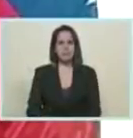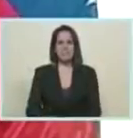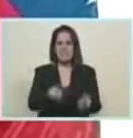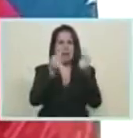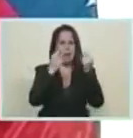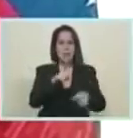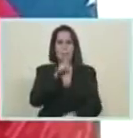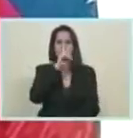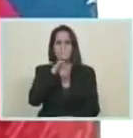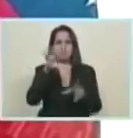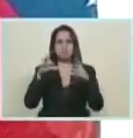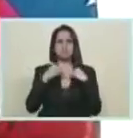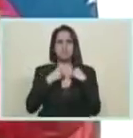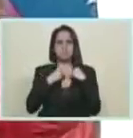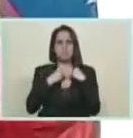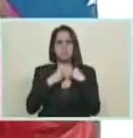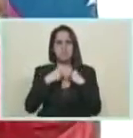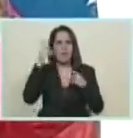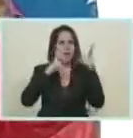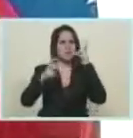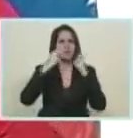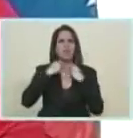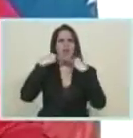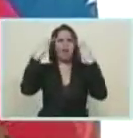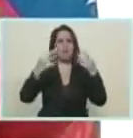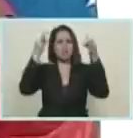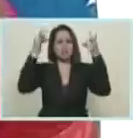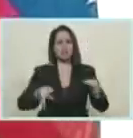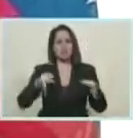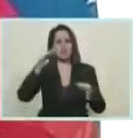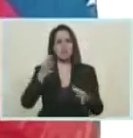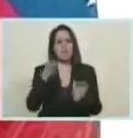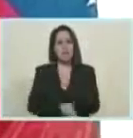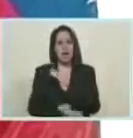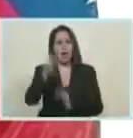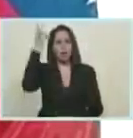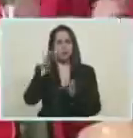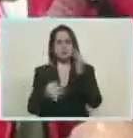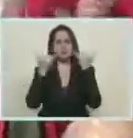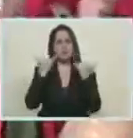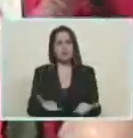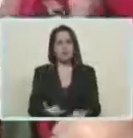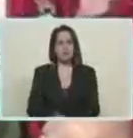se quede callado, que se escuche la voz de justicia, justicia.